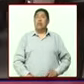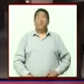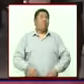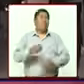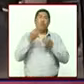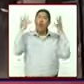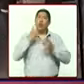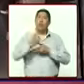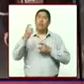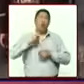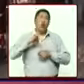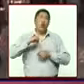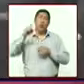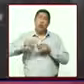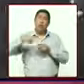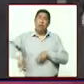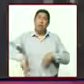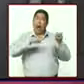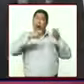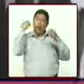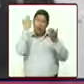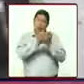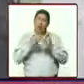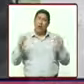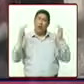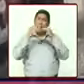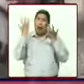Perjuicio, yo tenía que estar en La Paz.